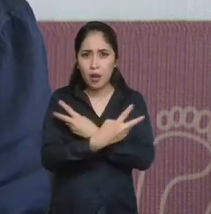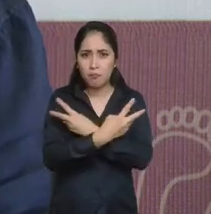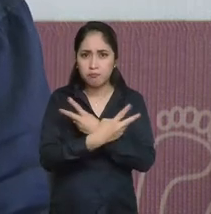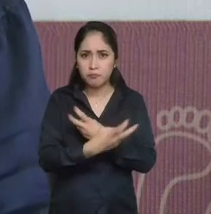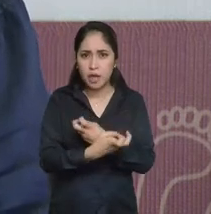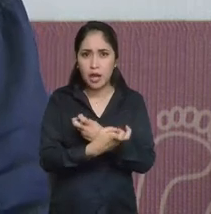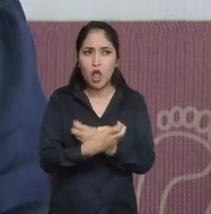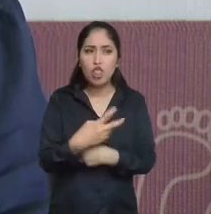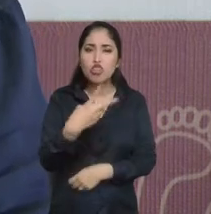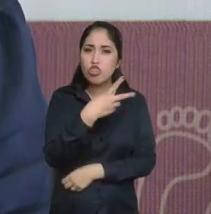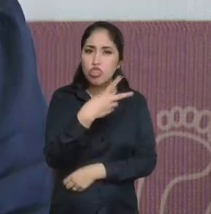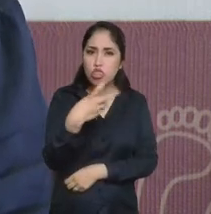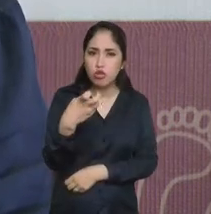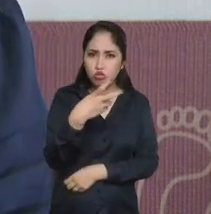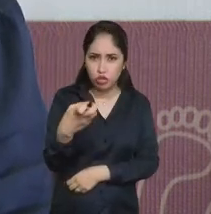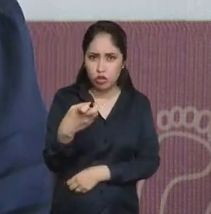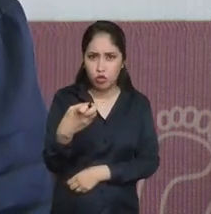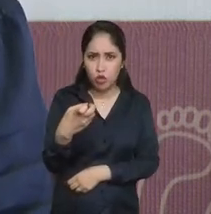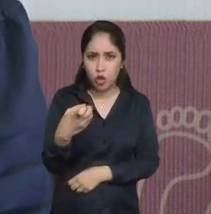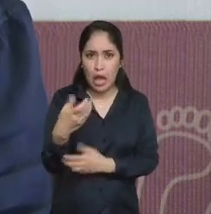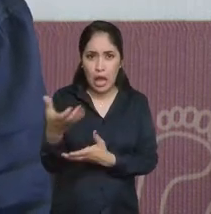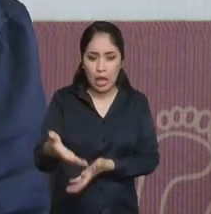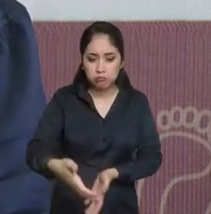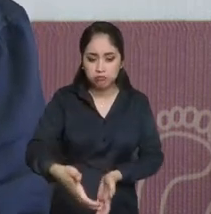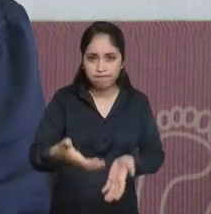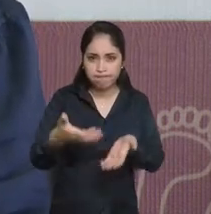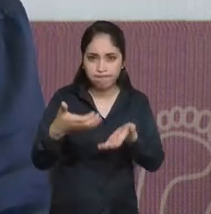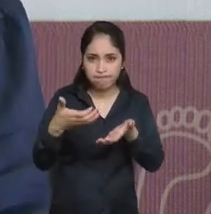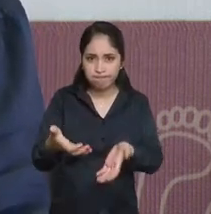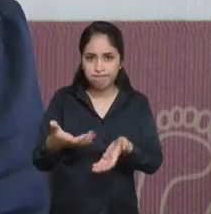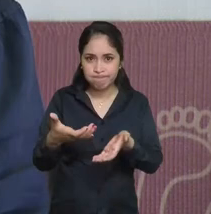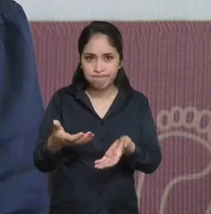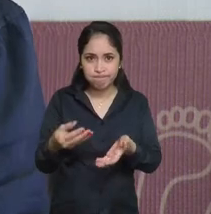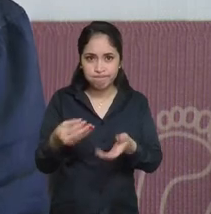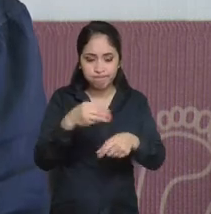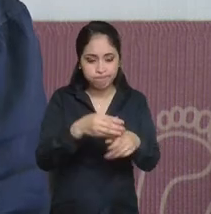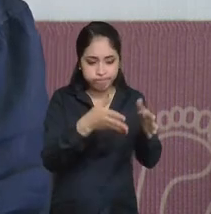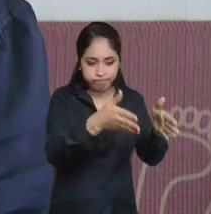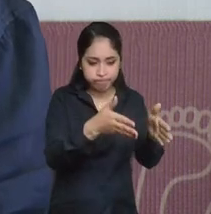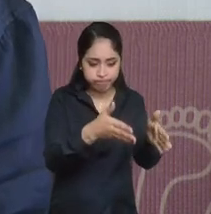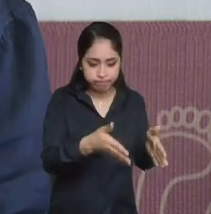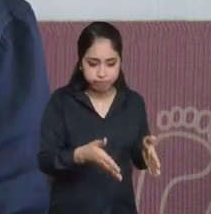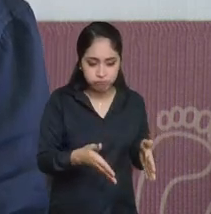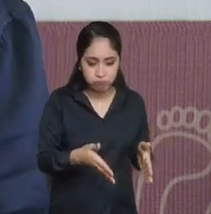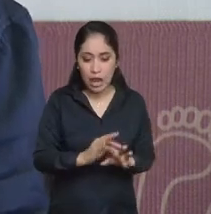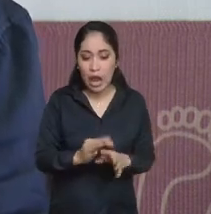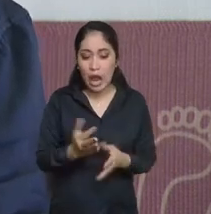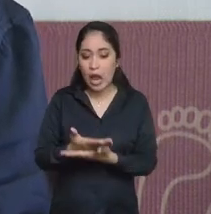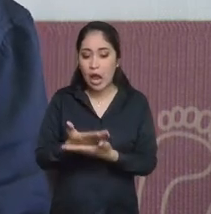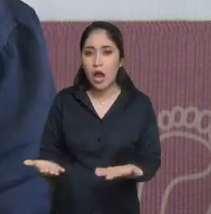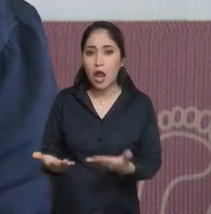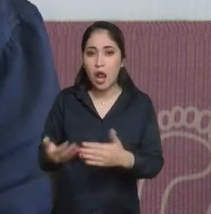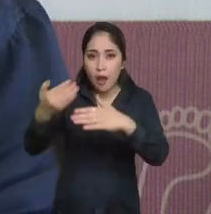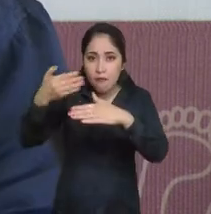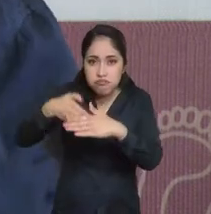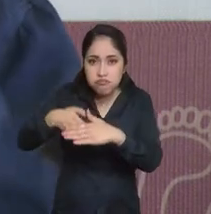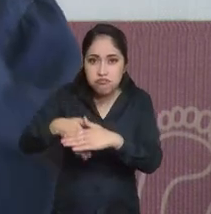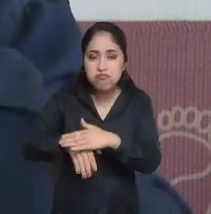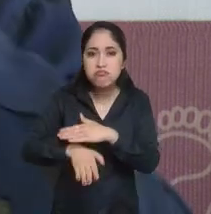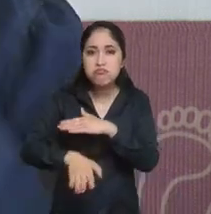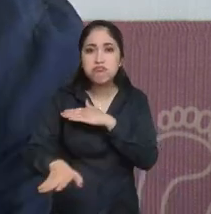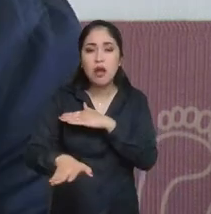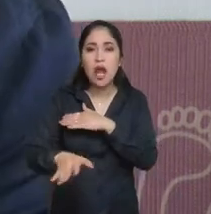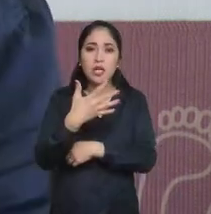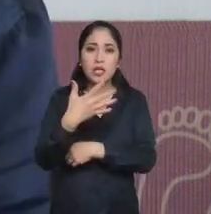cuerpos. Está concluido los dos nichos subterráneos para 500 cuerpos, el memorial y